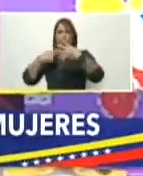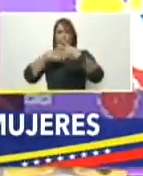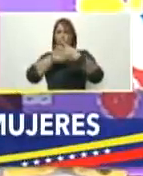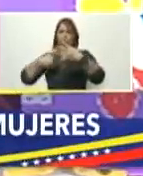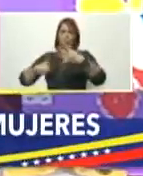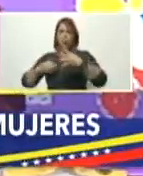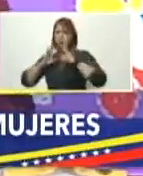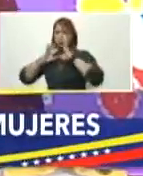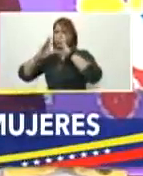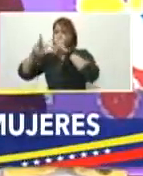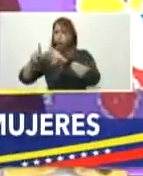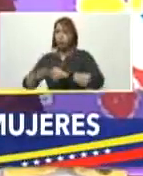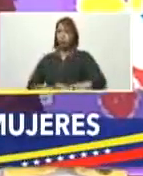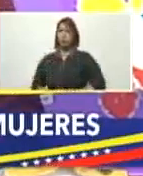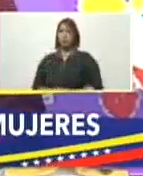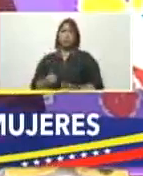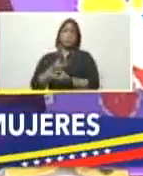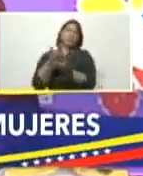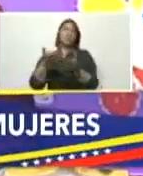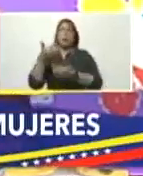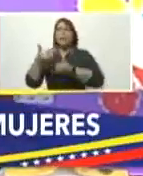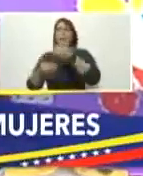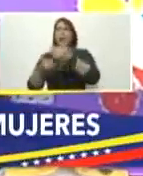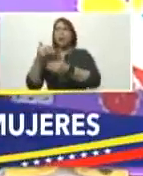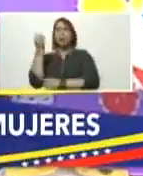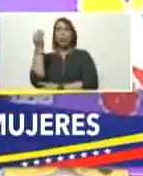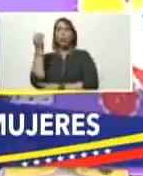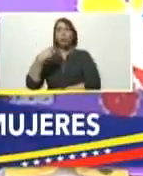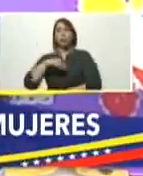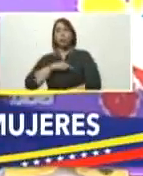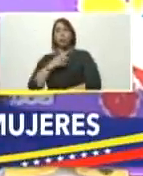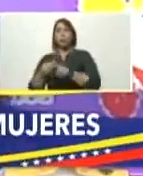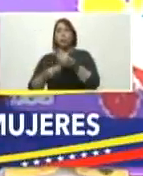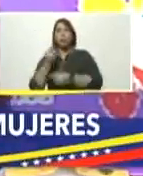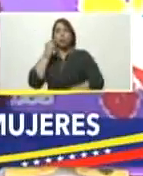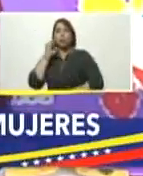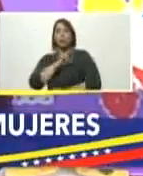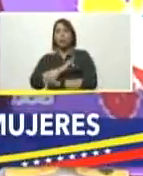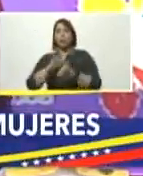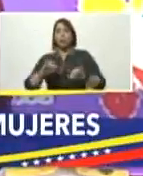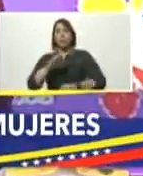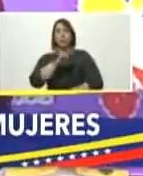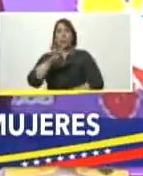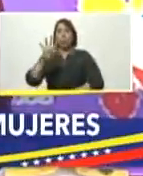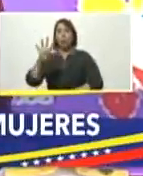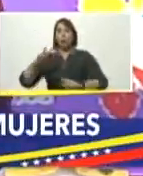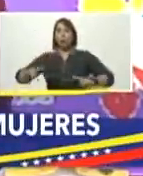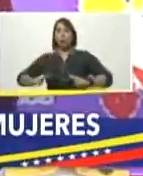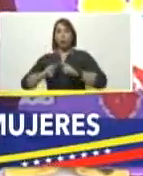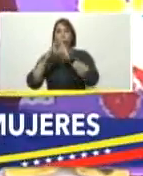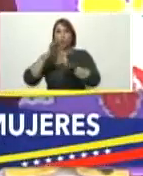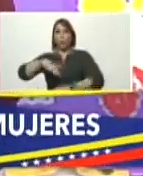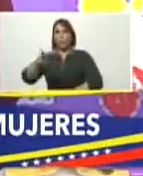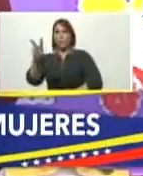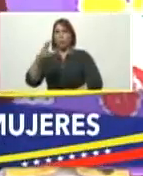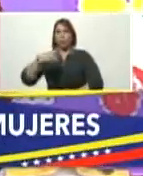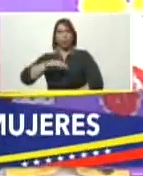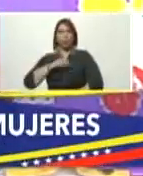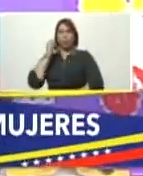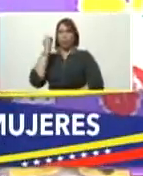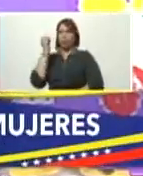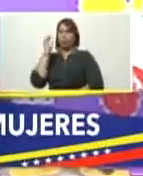con usted los avances de este congreso. Nosotras hemos realizado ya 24 encuentros, todo el país está a modo congreso,